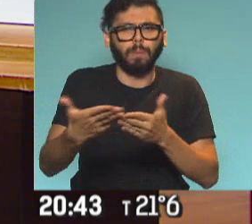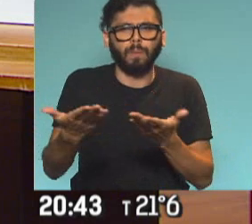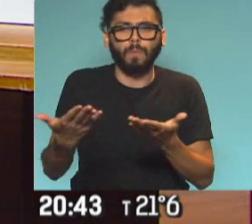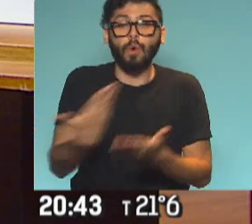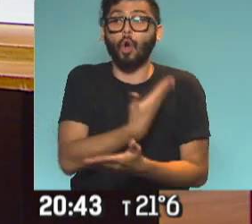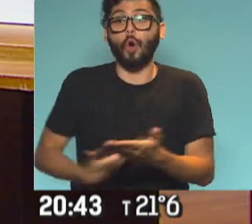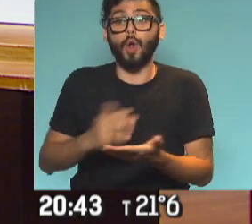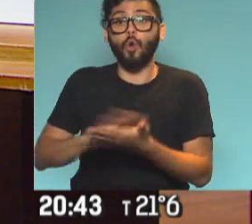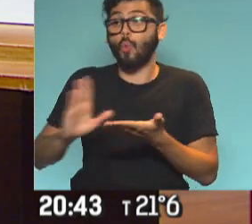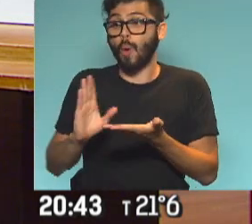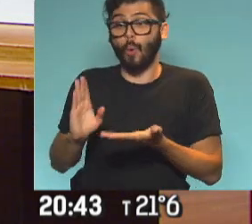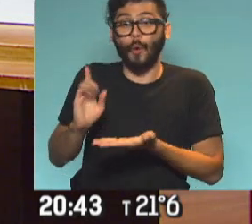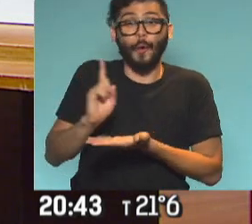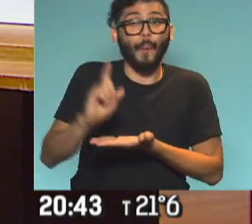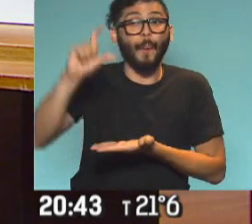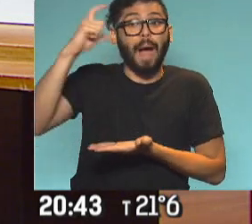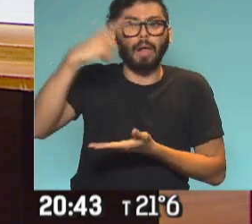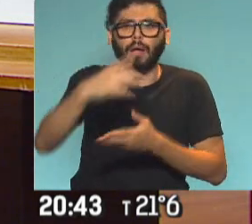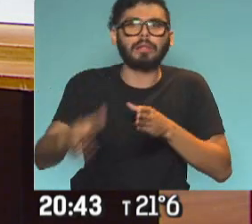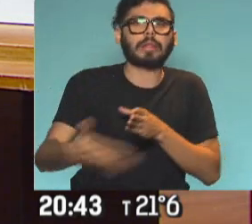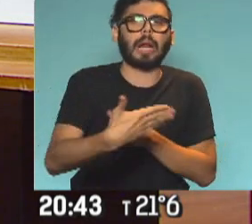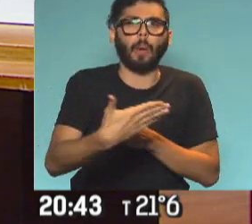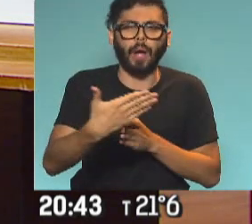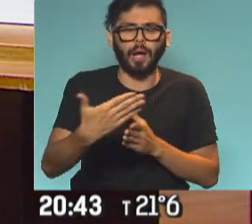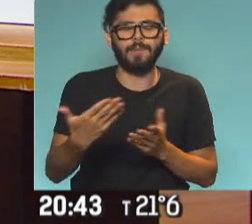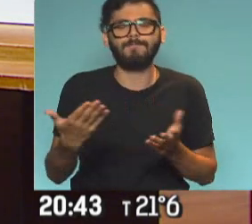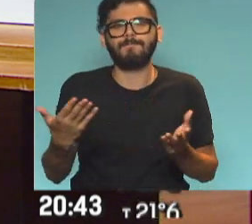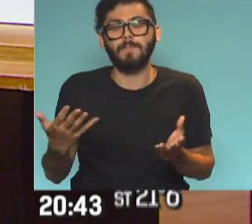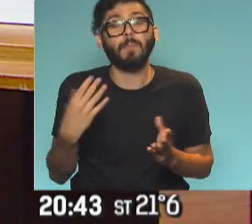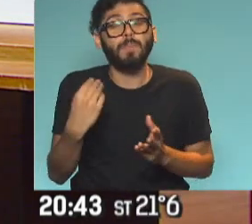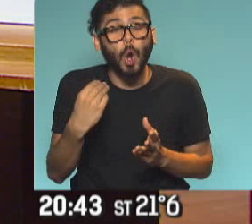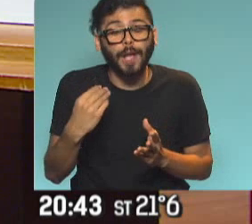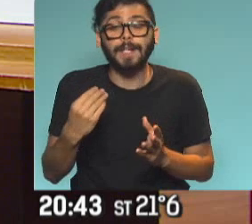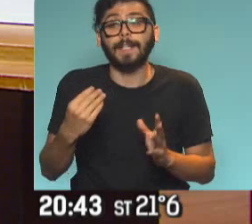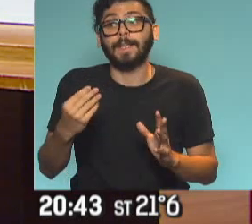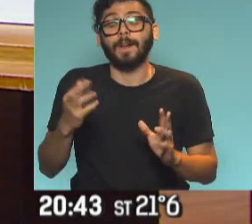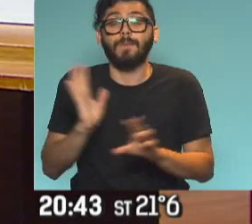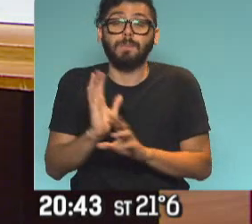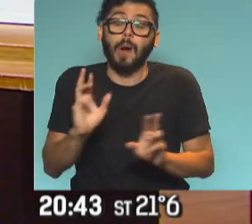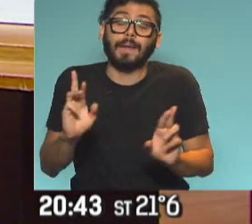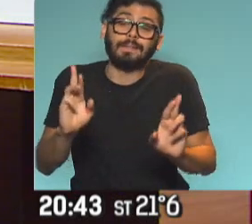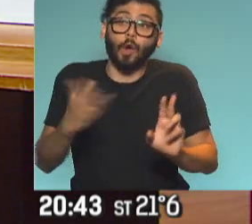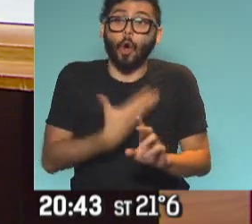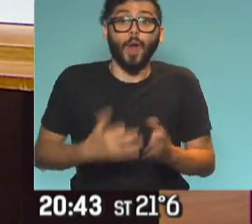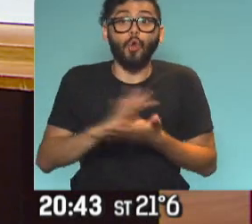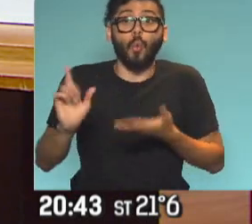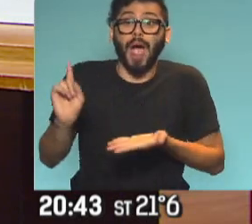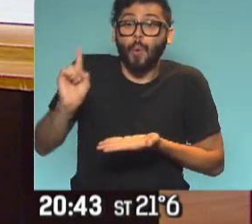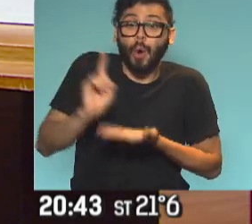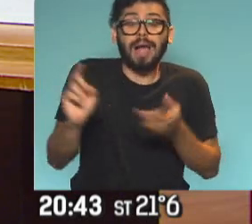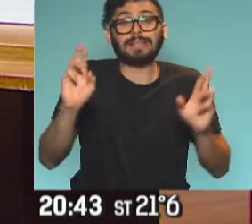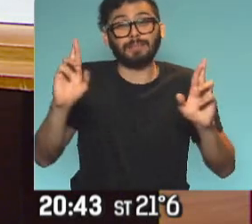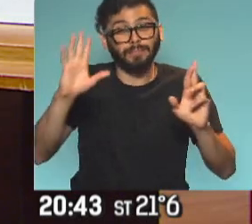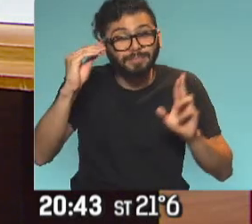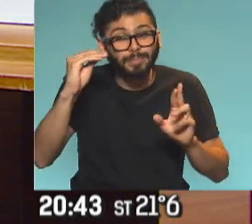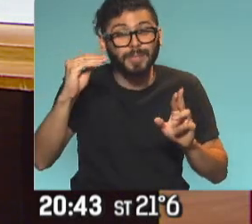nuevo gobierno de Biden. ¿Y esto por qué? Porque hay una expectativa, hay una esperanza puesta también ahí en la asunción del nuevo gobierno, porque recordemos que Biden